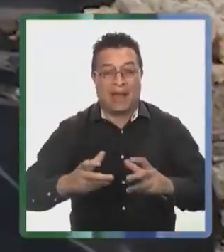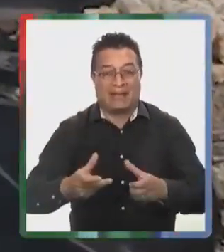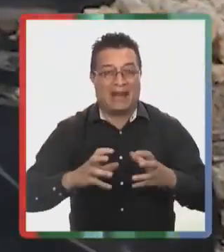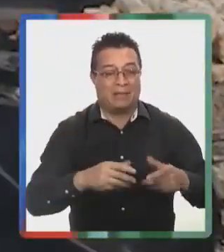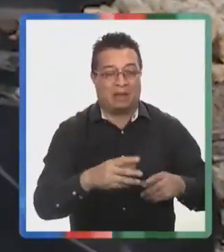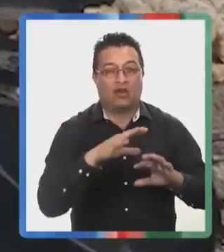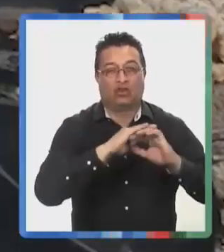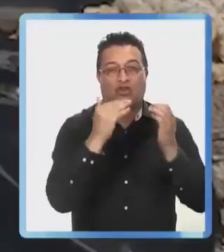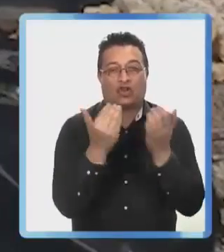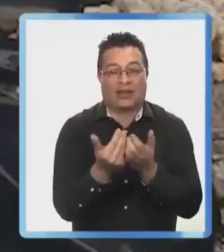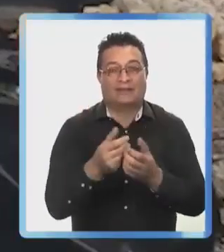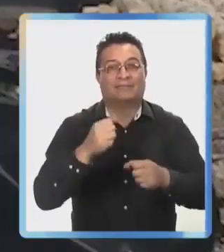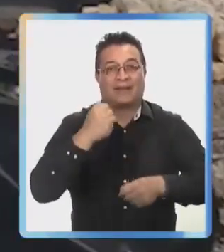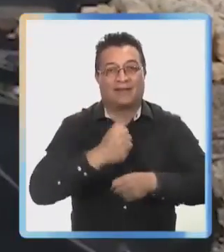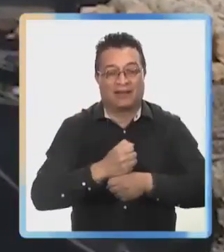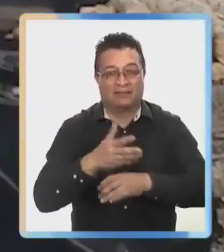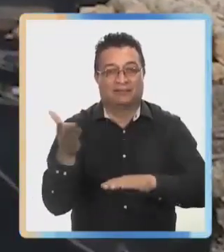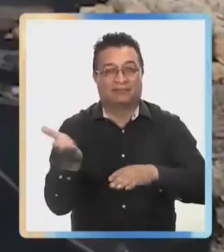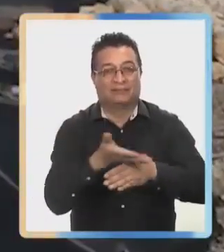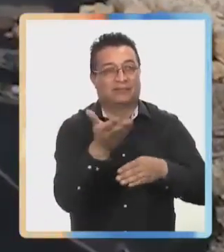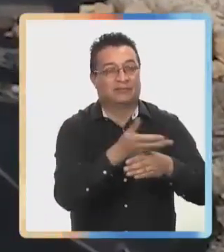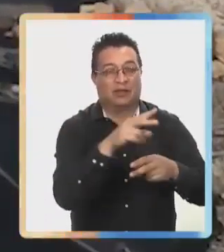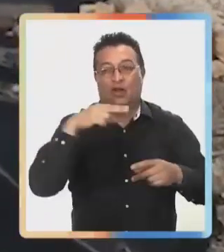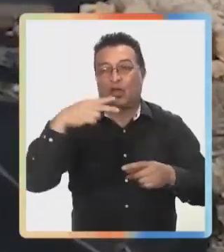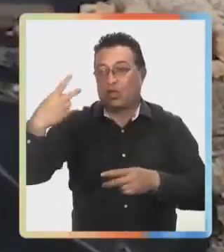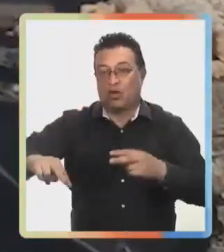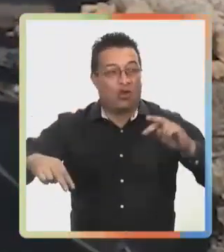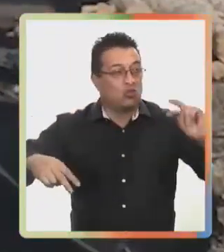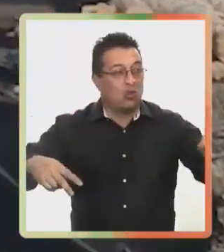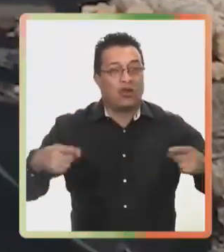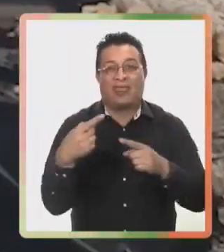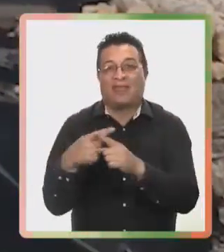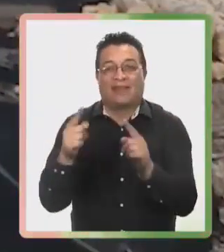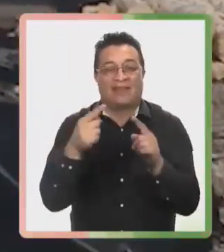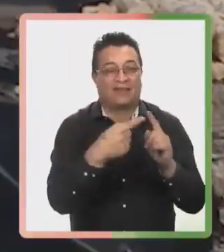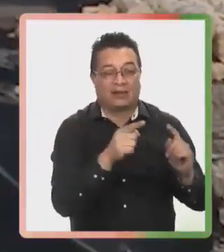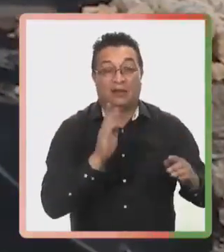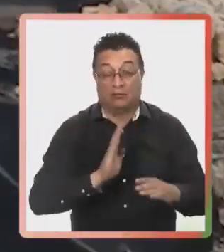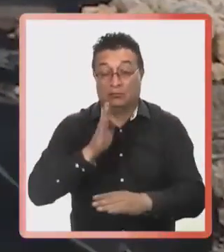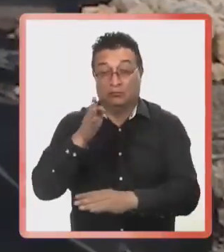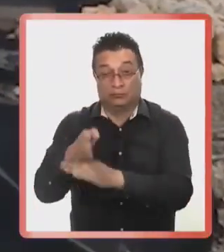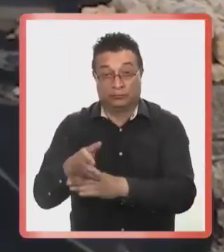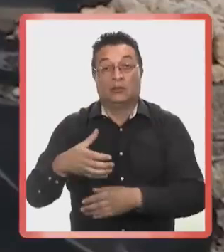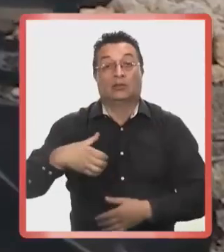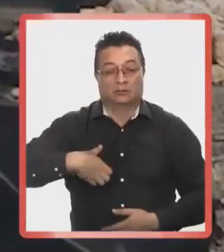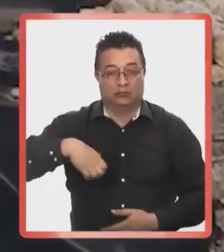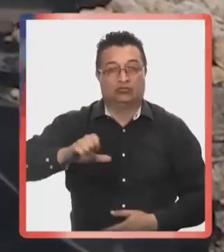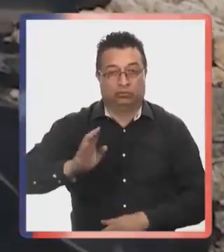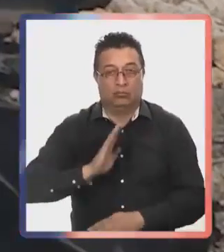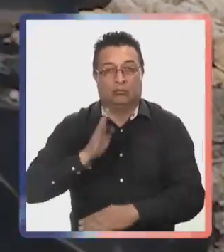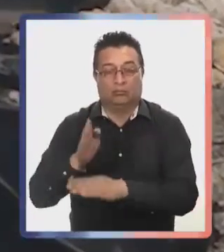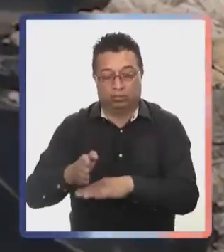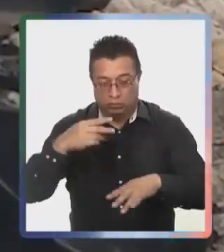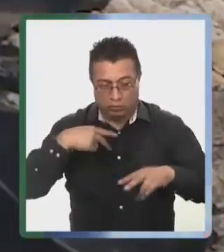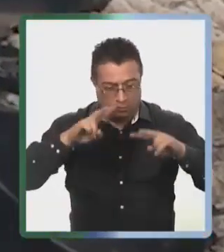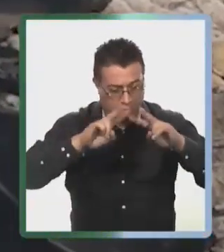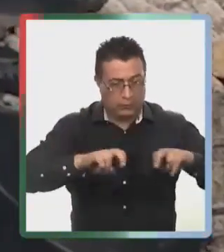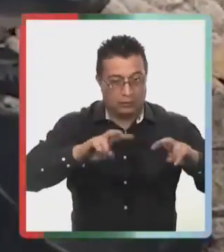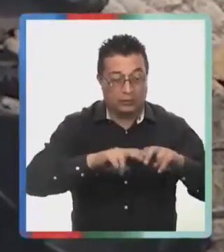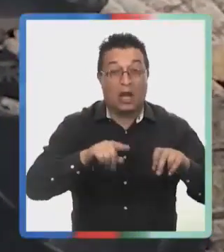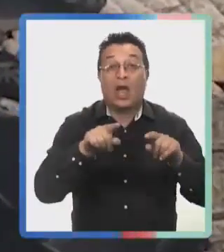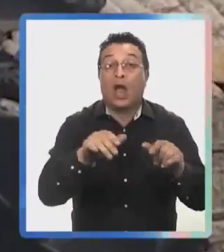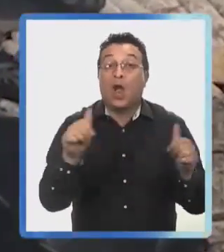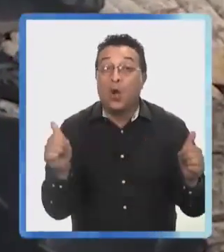máquinas dedicadas justamente a faenas forestales de distintos propietarios, distintas forestales. Al lugar concurrió la Policía de Investigaciones para llevar a cabo